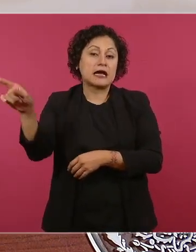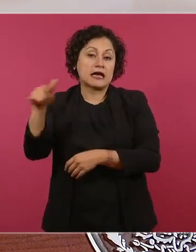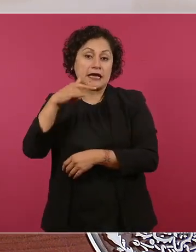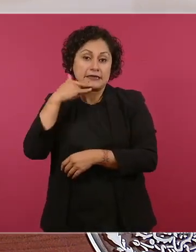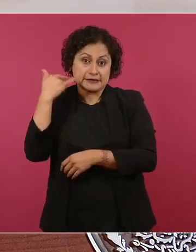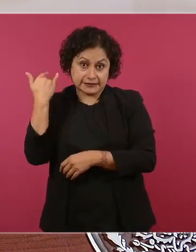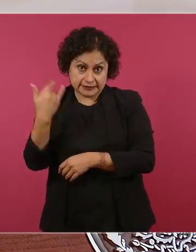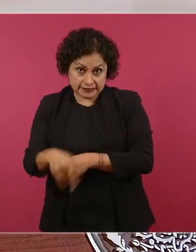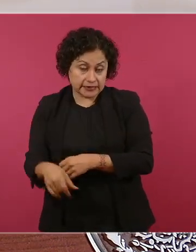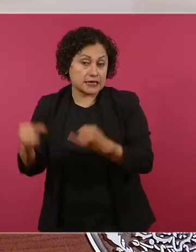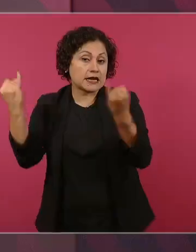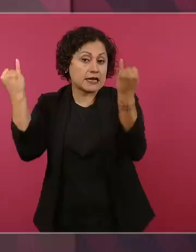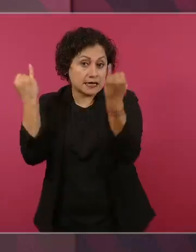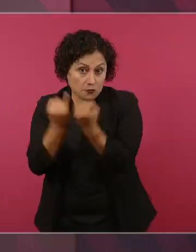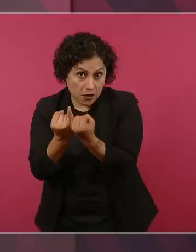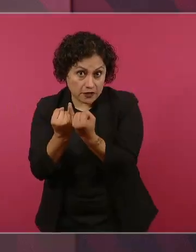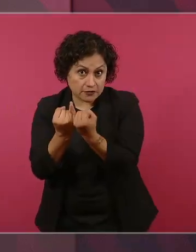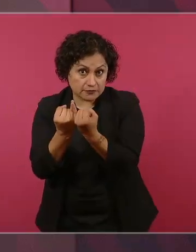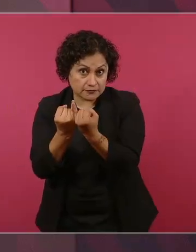Así,